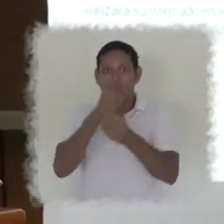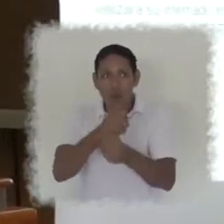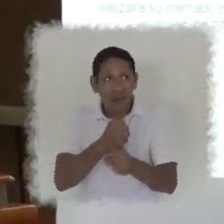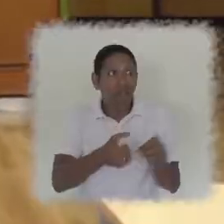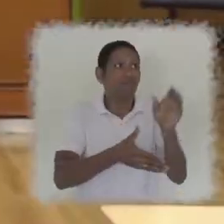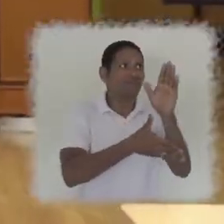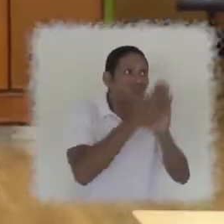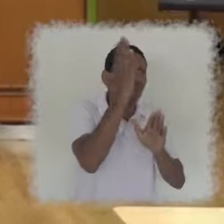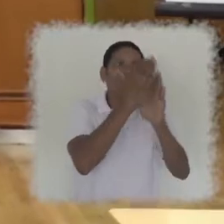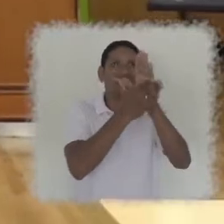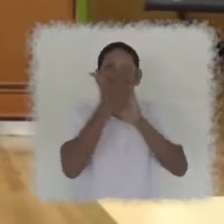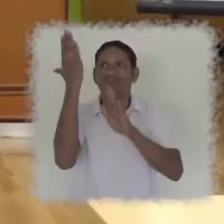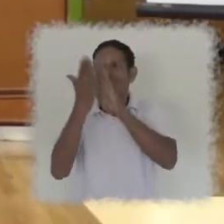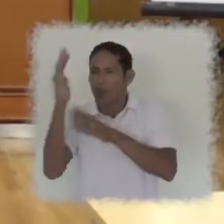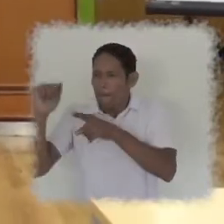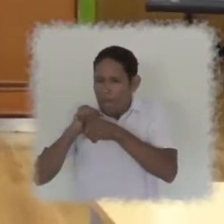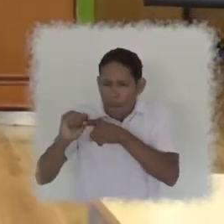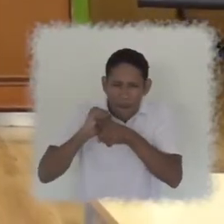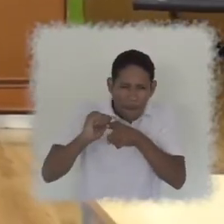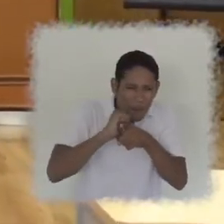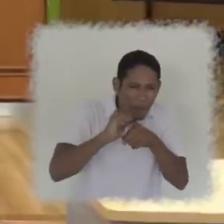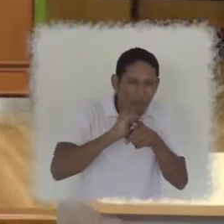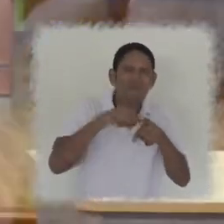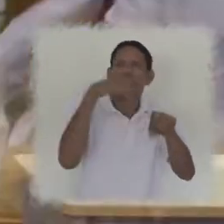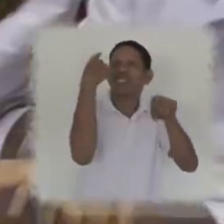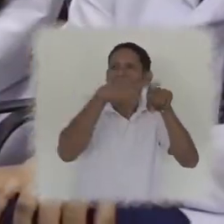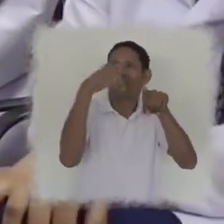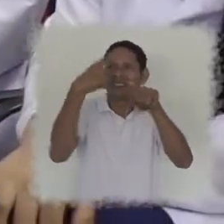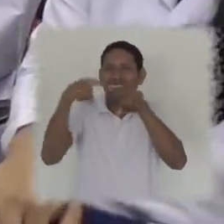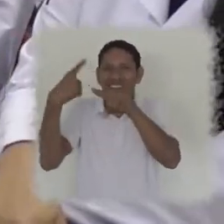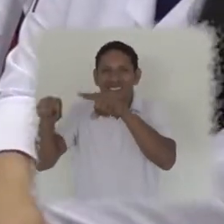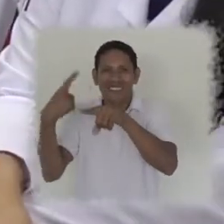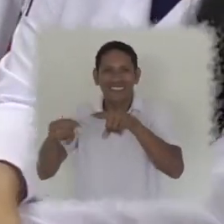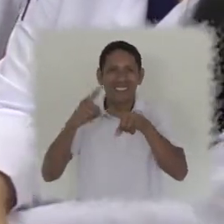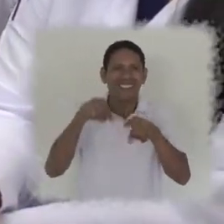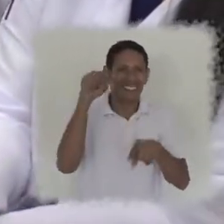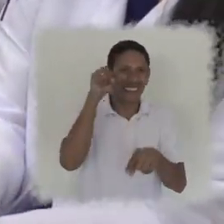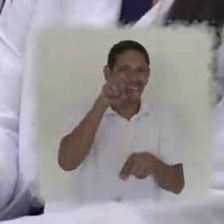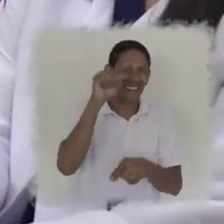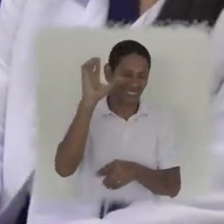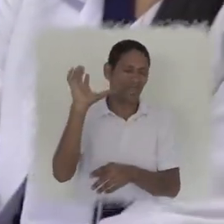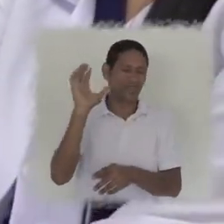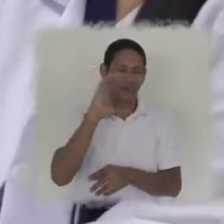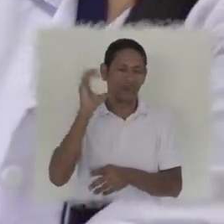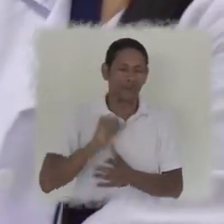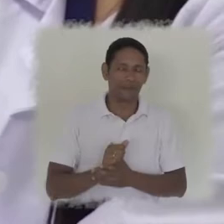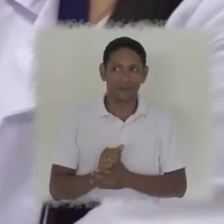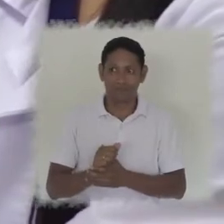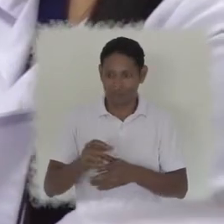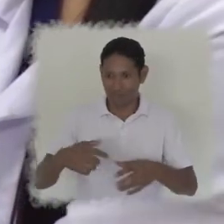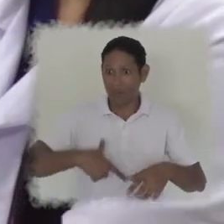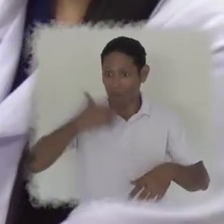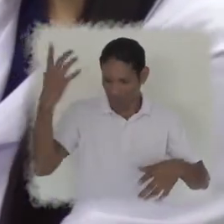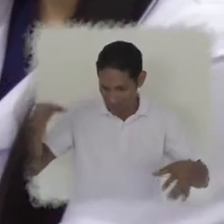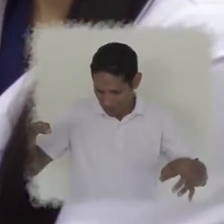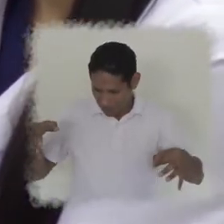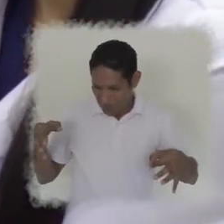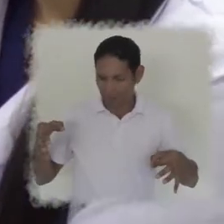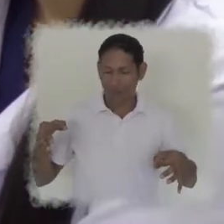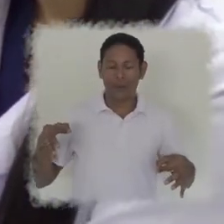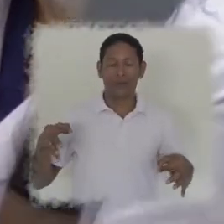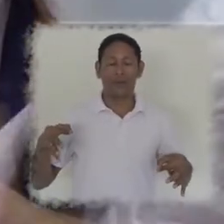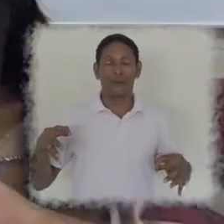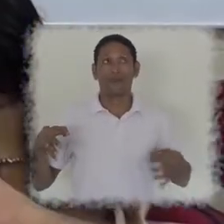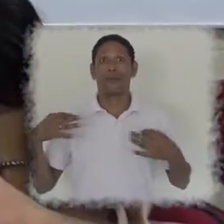durante un año colocarán en práctica los conocimientos adquiridos en la institución en diferentes entidades prestadoras del servicio de salud. La entrega